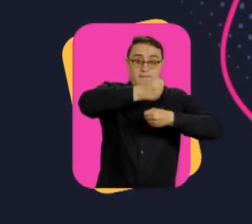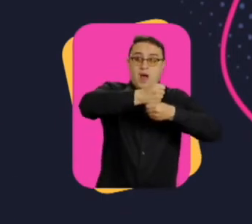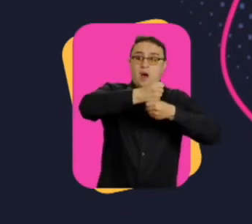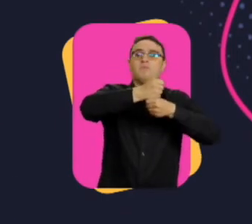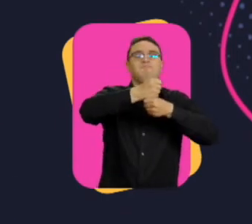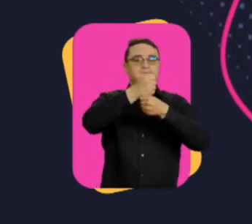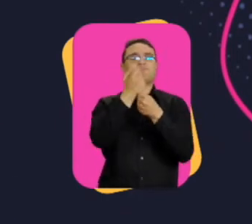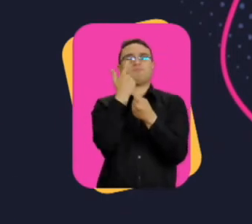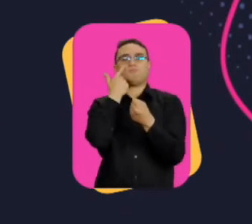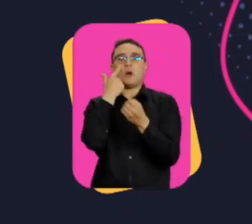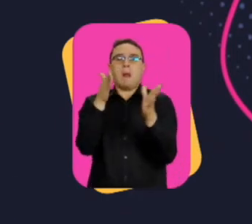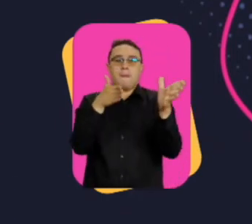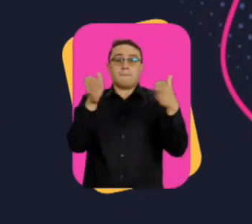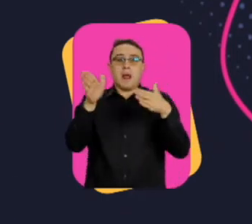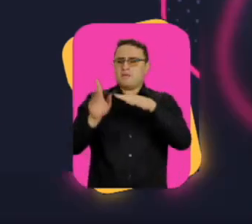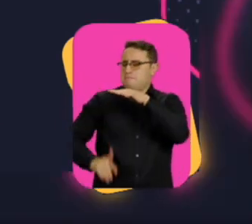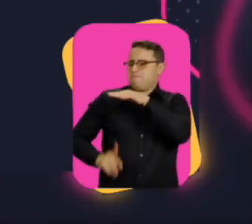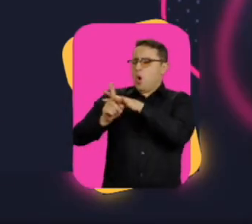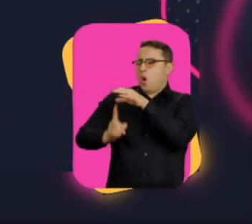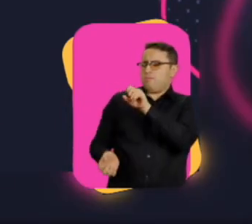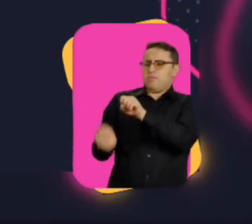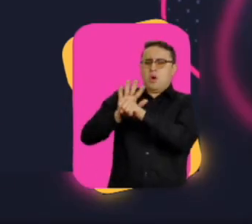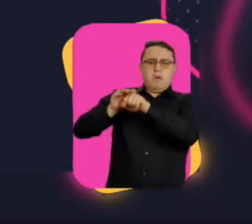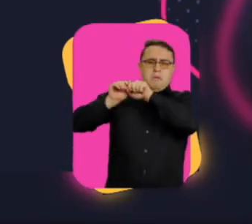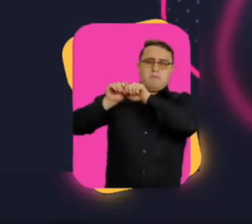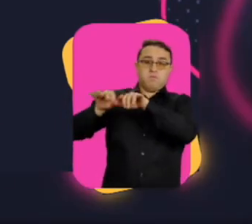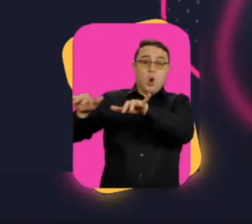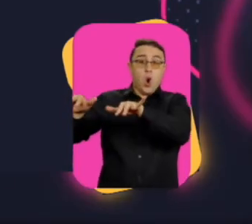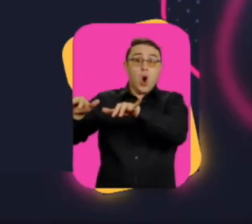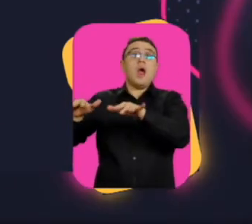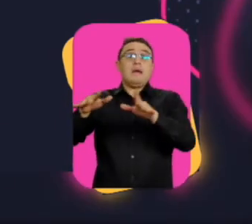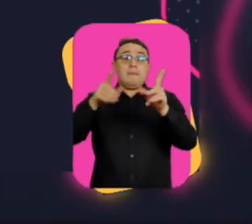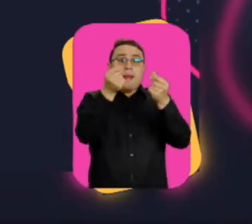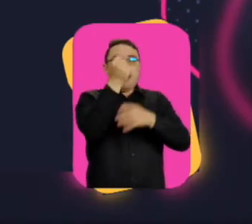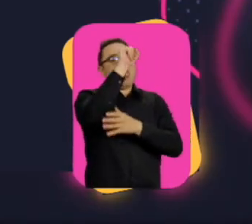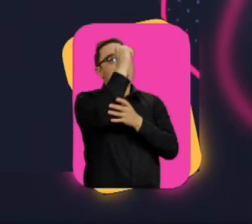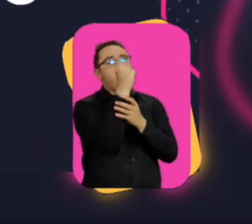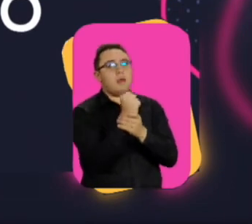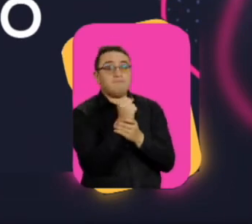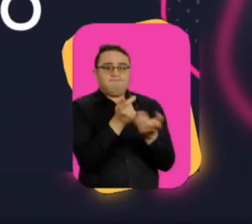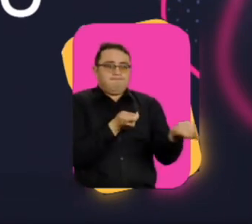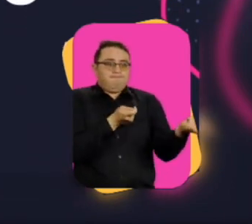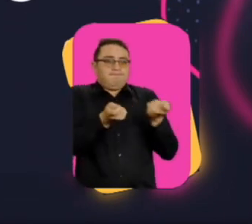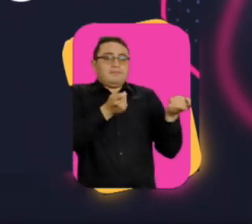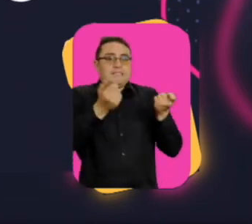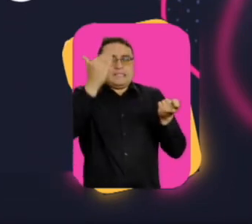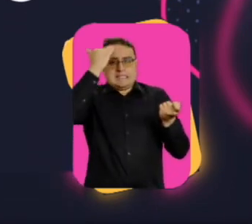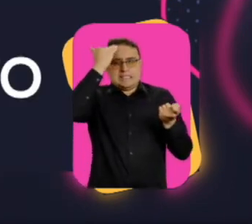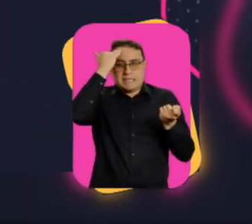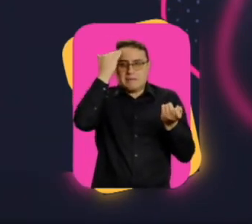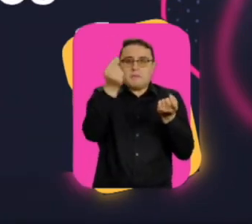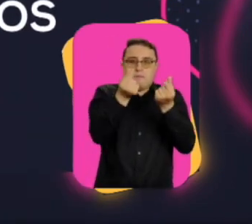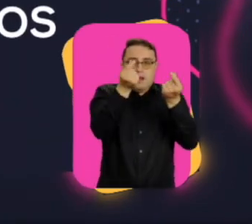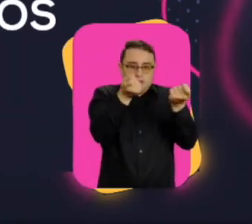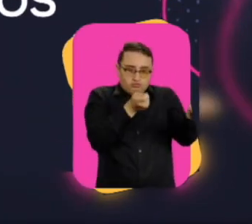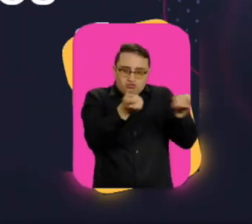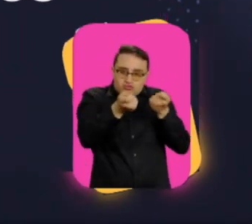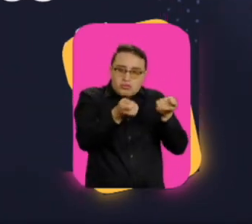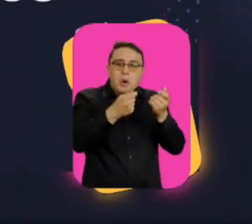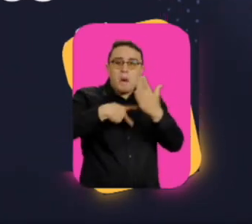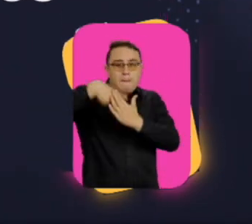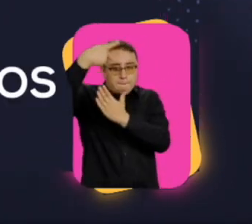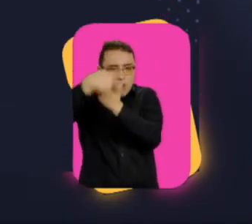a la implementación de un plan de choque ante la situación financiera de la entidad, tomando medidas frente al control del costo, margen de